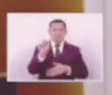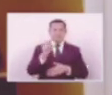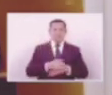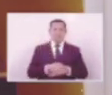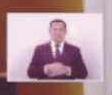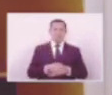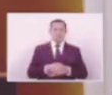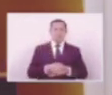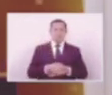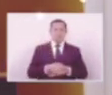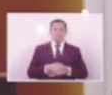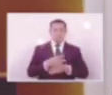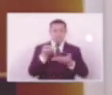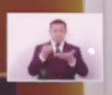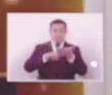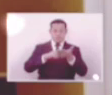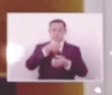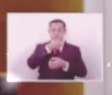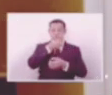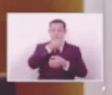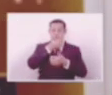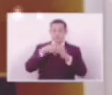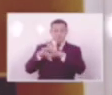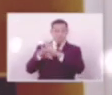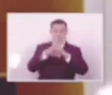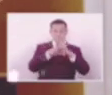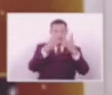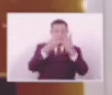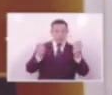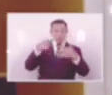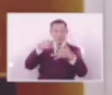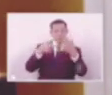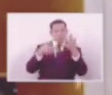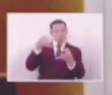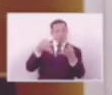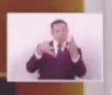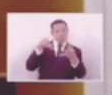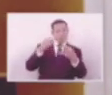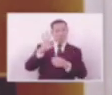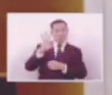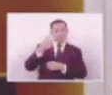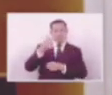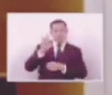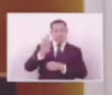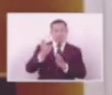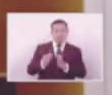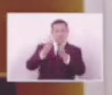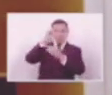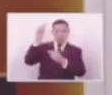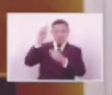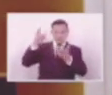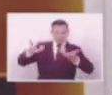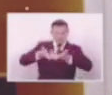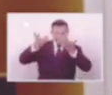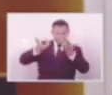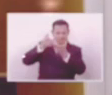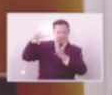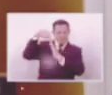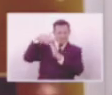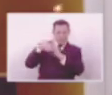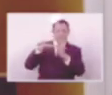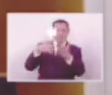y contando con ese indicio que proviene de una resolución judicial la fiscalía general de la república amplió las investigaciones